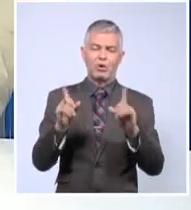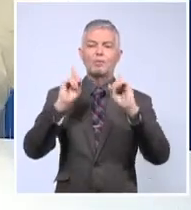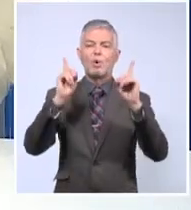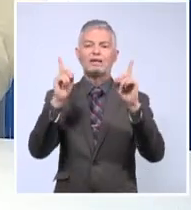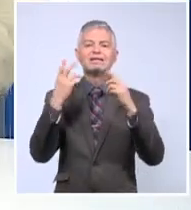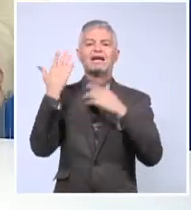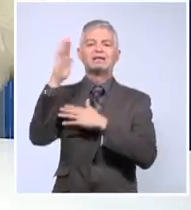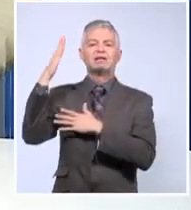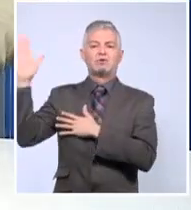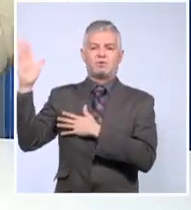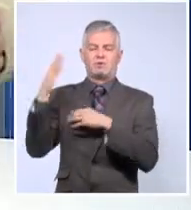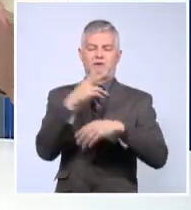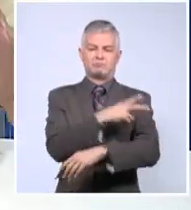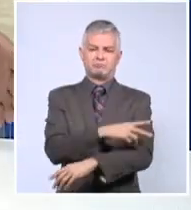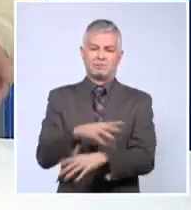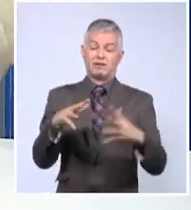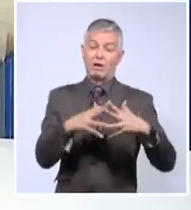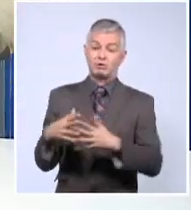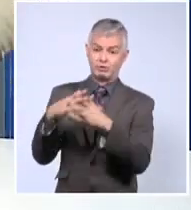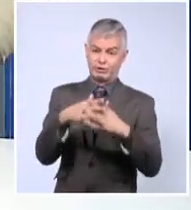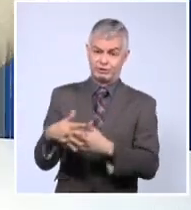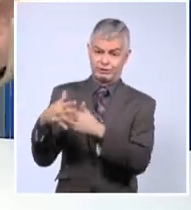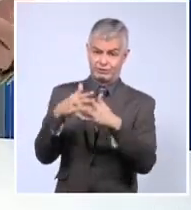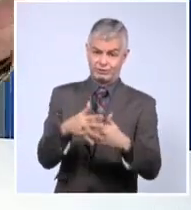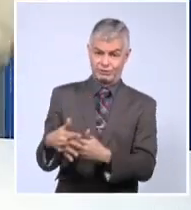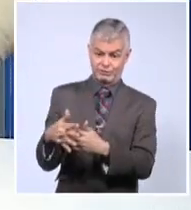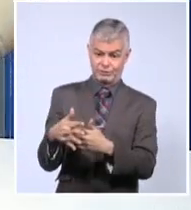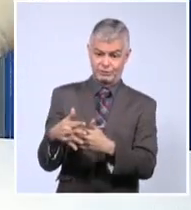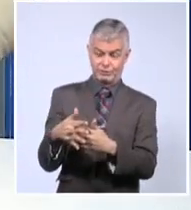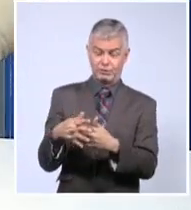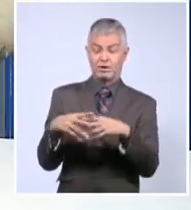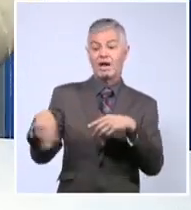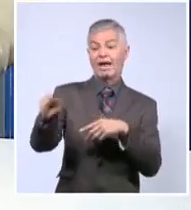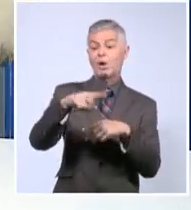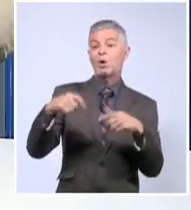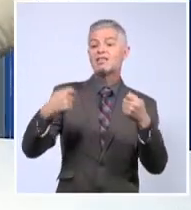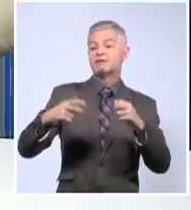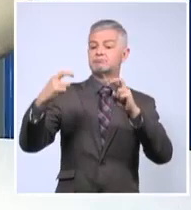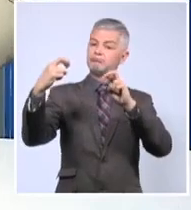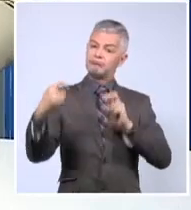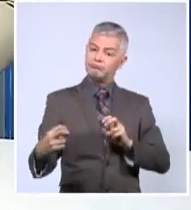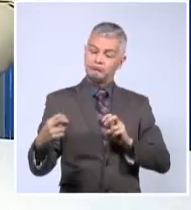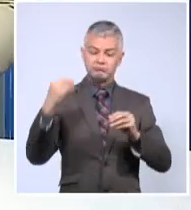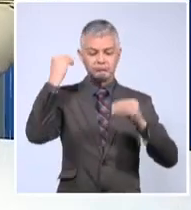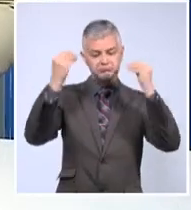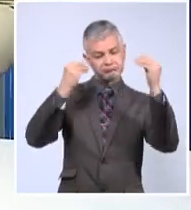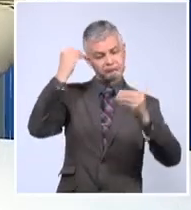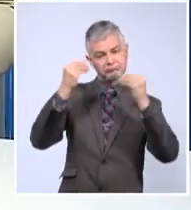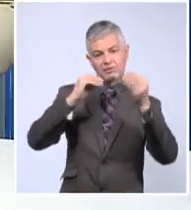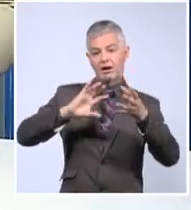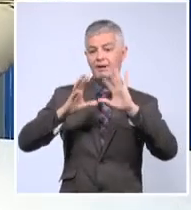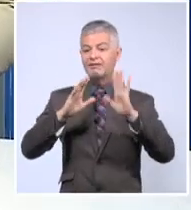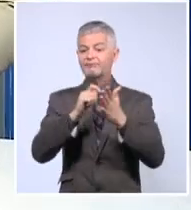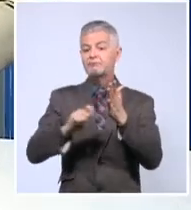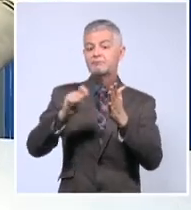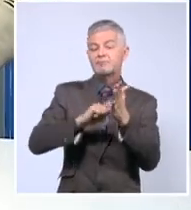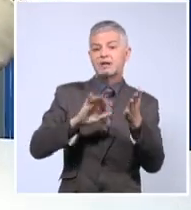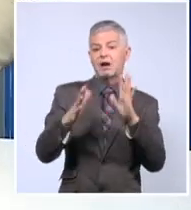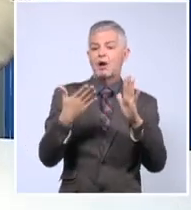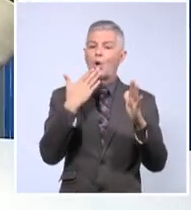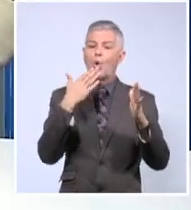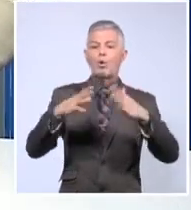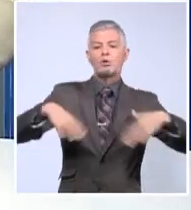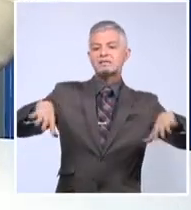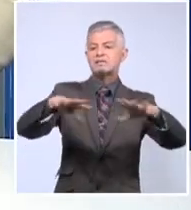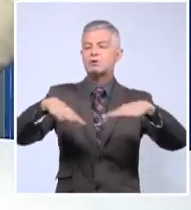y seguramente piensan que hay que sentarse para ver cómo rediseñar el escenario y volver a actuar en mejores condiciones. Esa